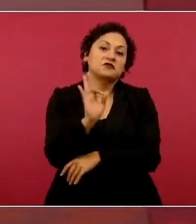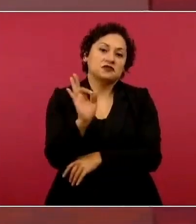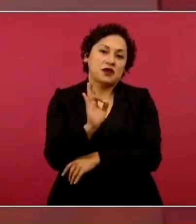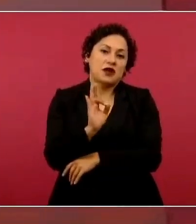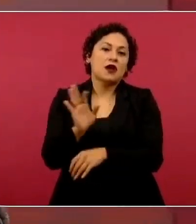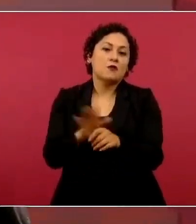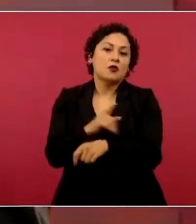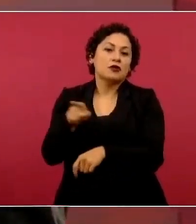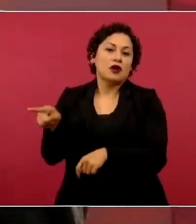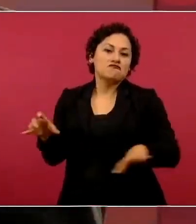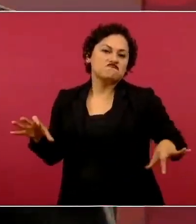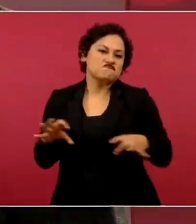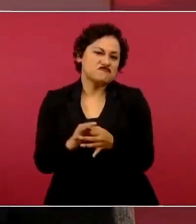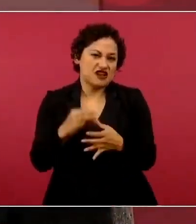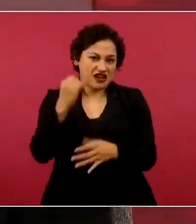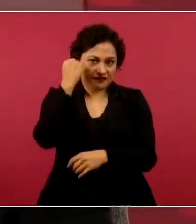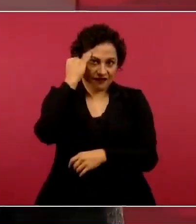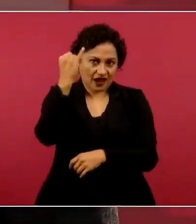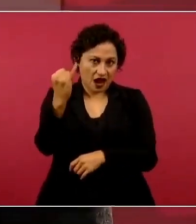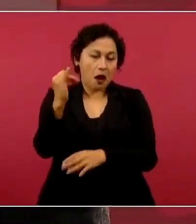mantener esa política.